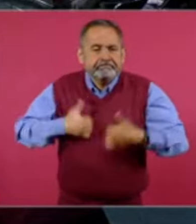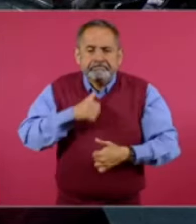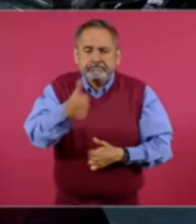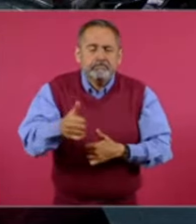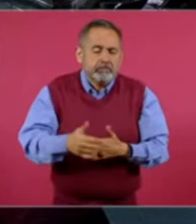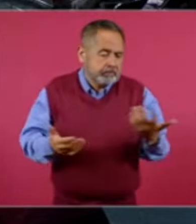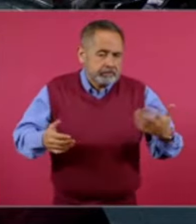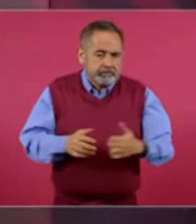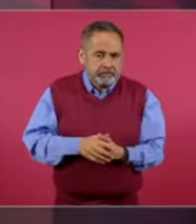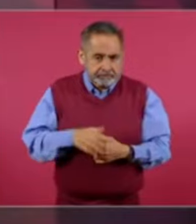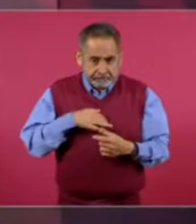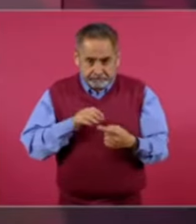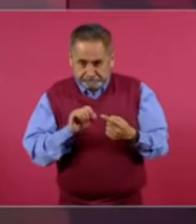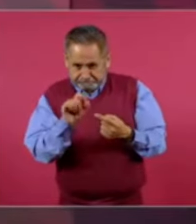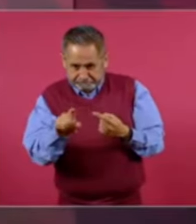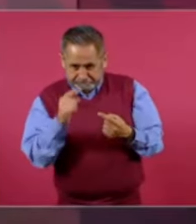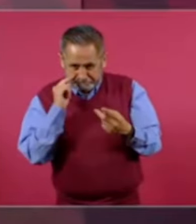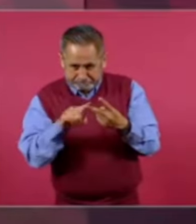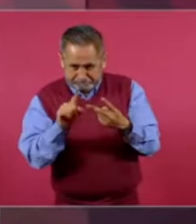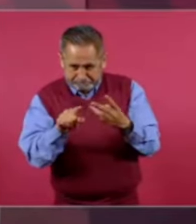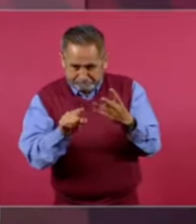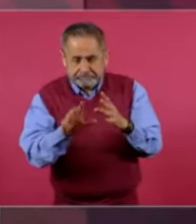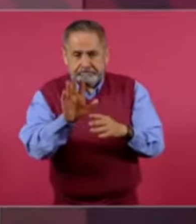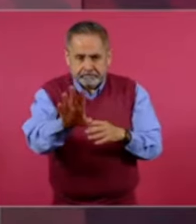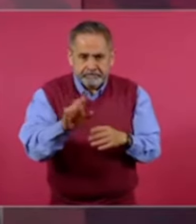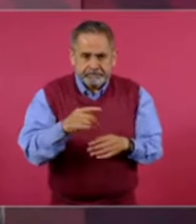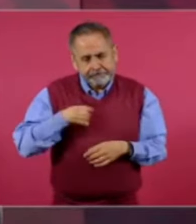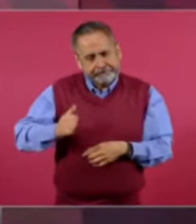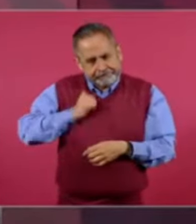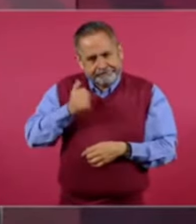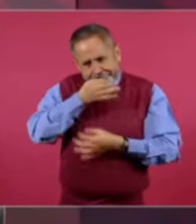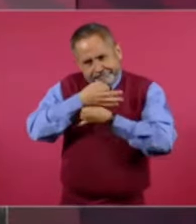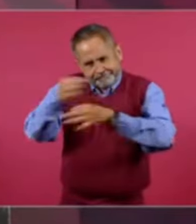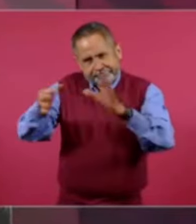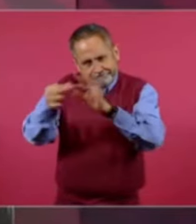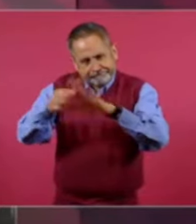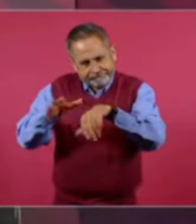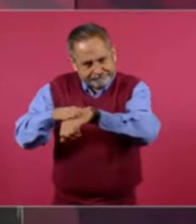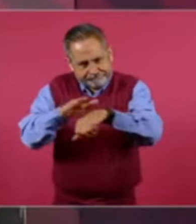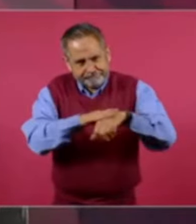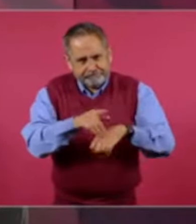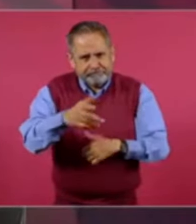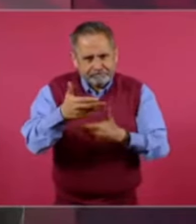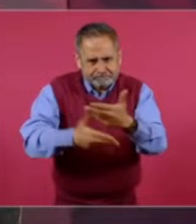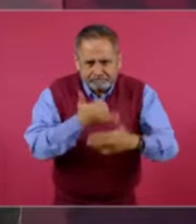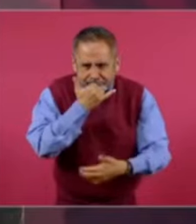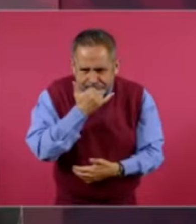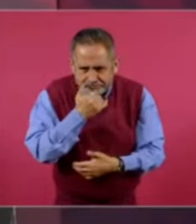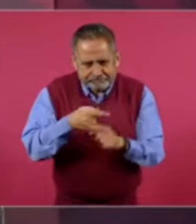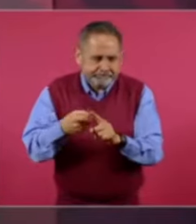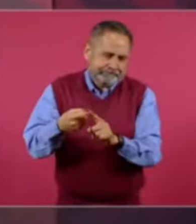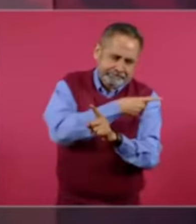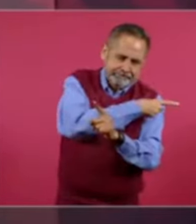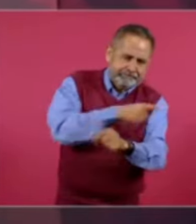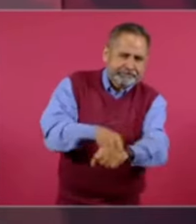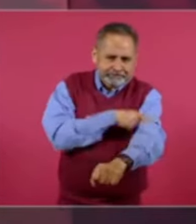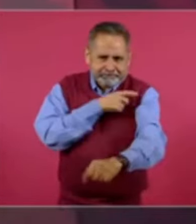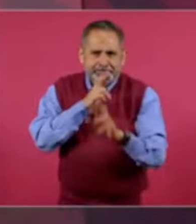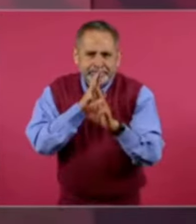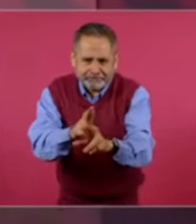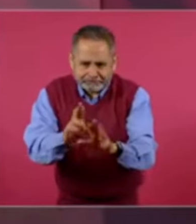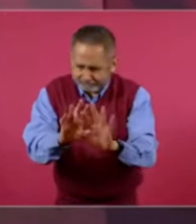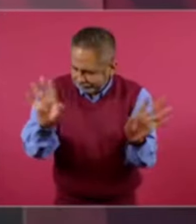Te doy más datos, es que tengo que aprovechar, o sea, te ofrezco disculpa porque me tardo.